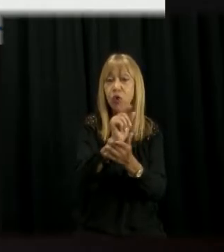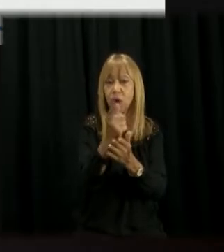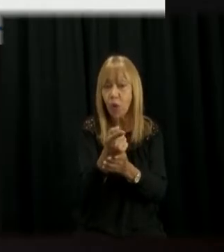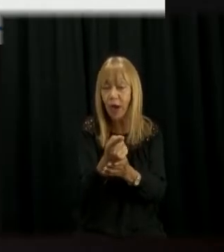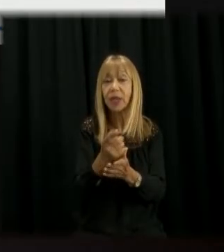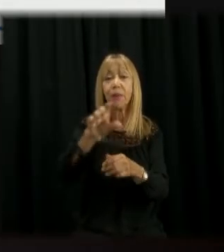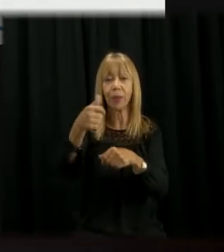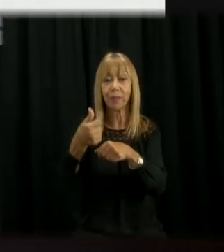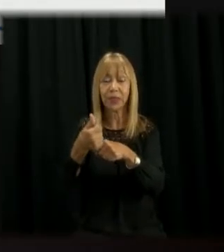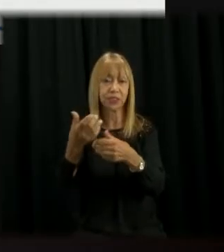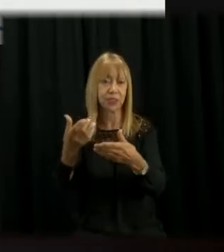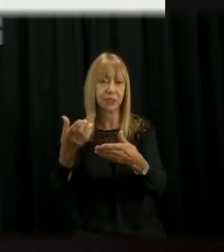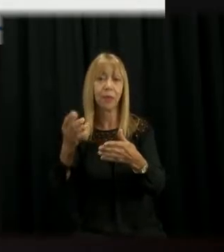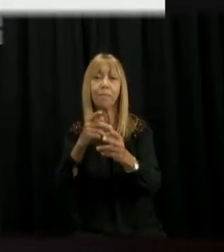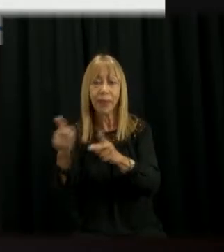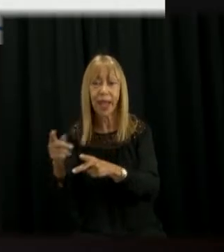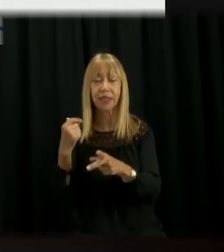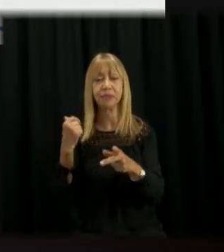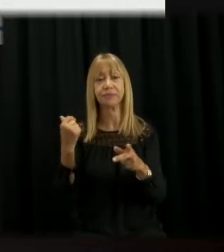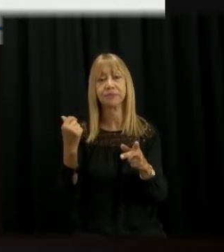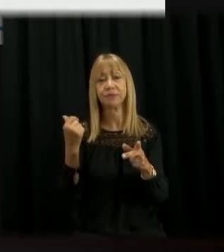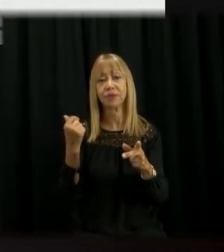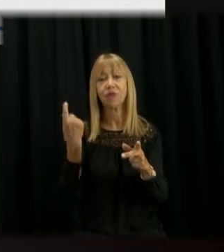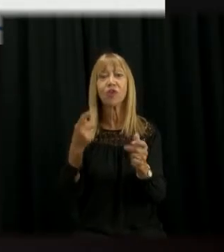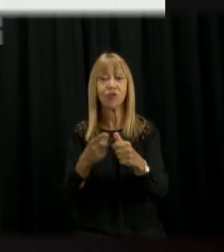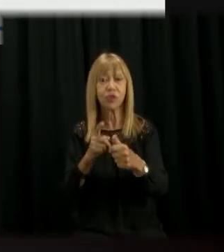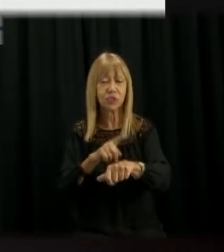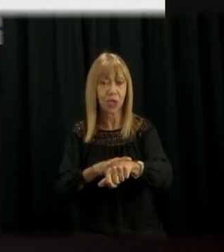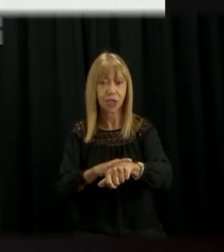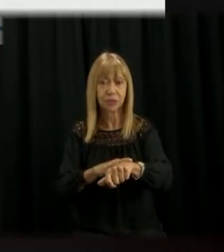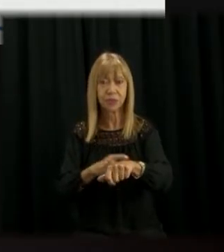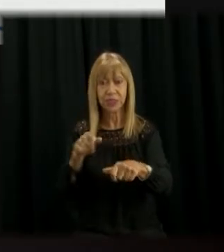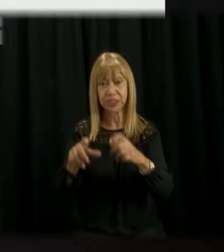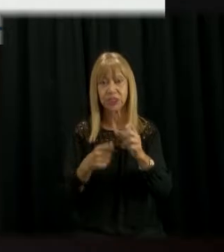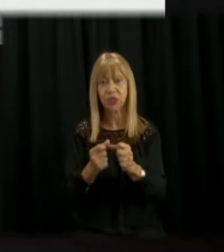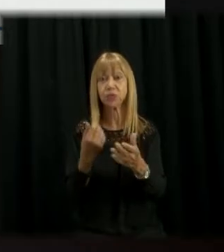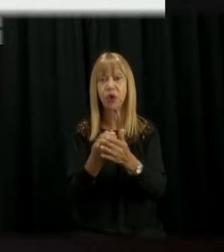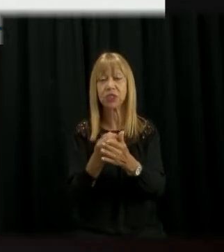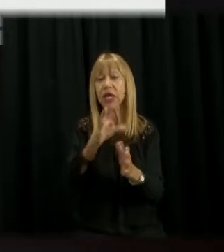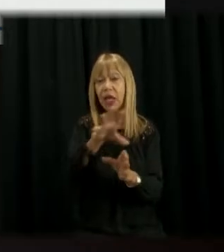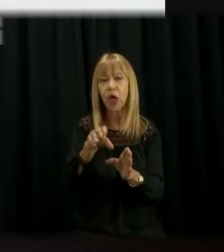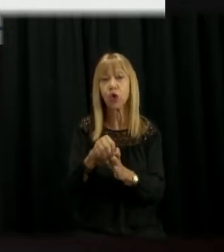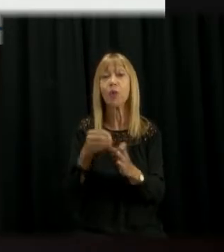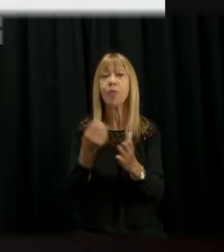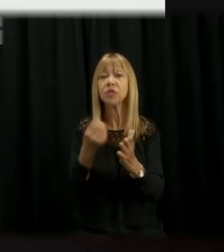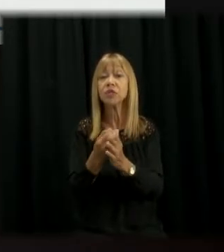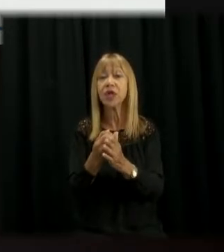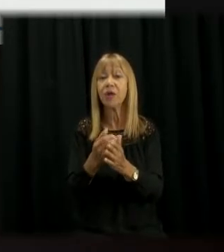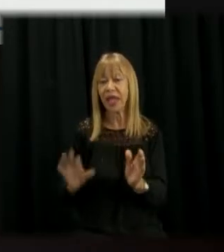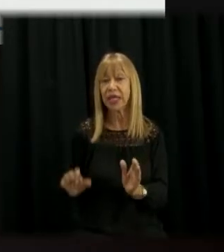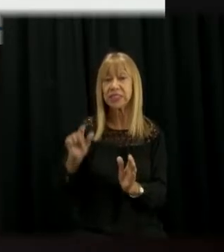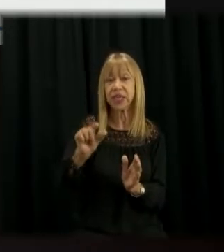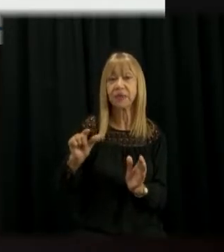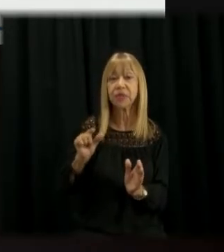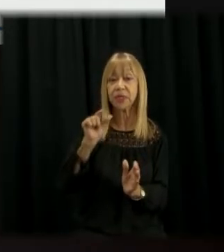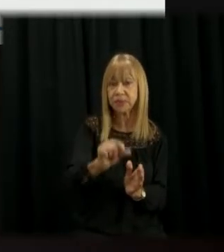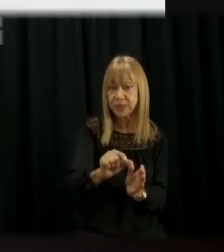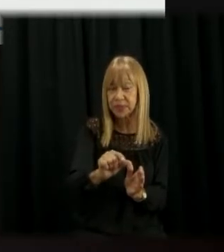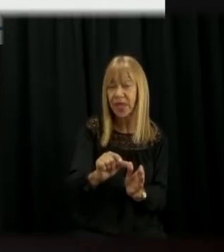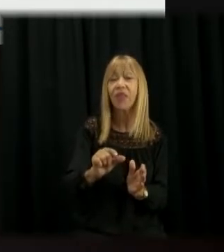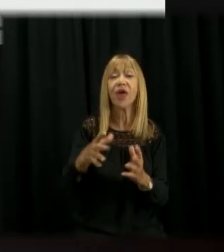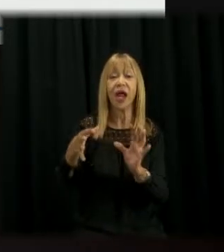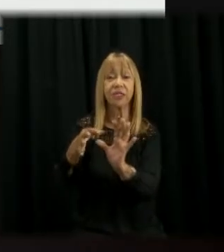20 y todas las que no están implementadas todavía de los anteriores. Por la primera vez, este presupuesto incluye incentivos